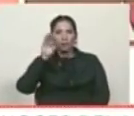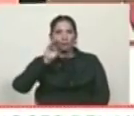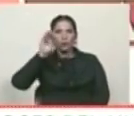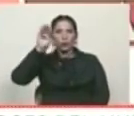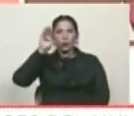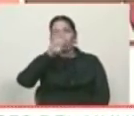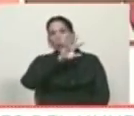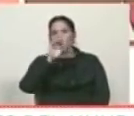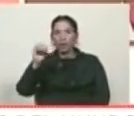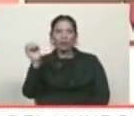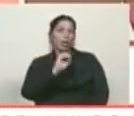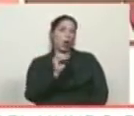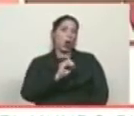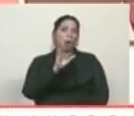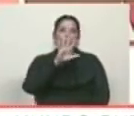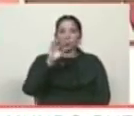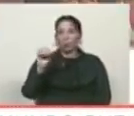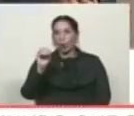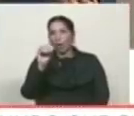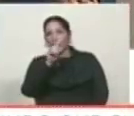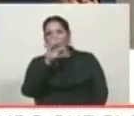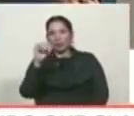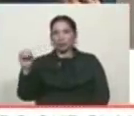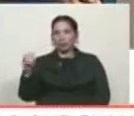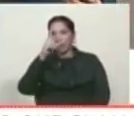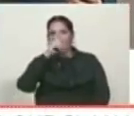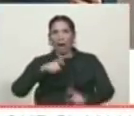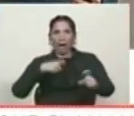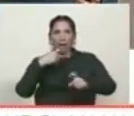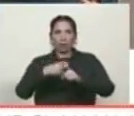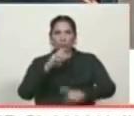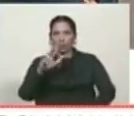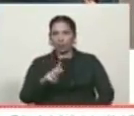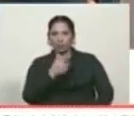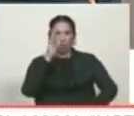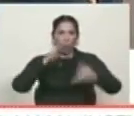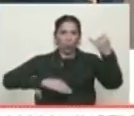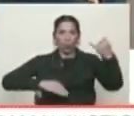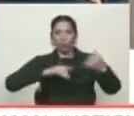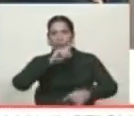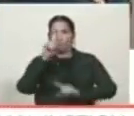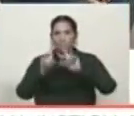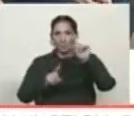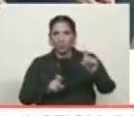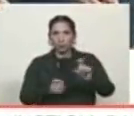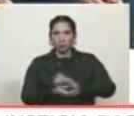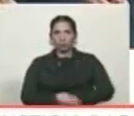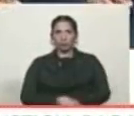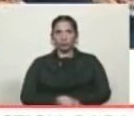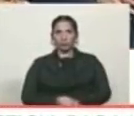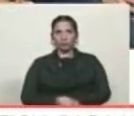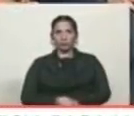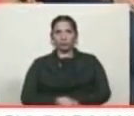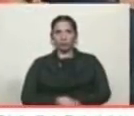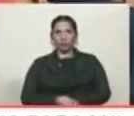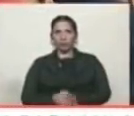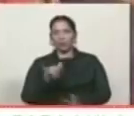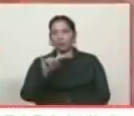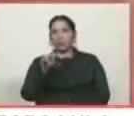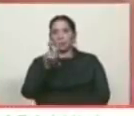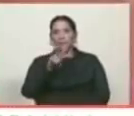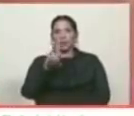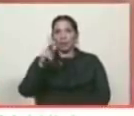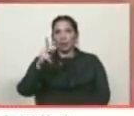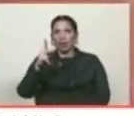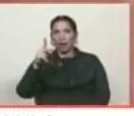50, 100 años. La tercera y última pregunta la efectúa Lisandro Rojas por YBKE Mundial. Muy